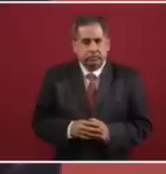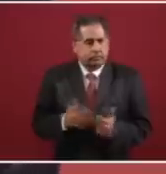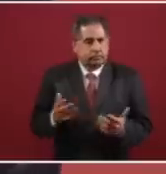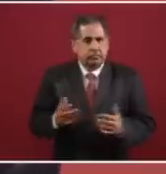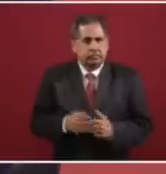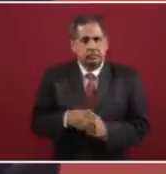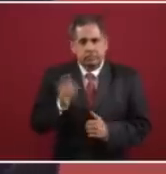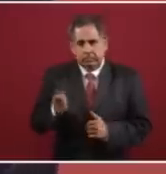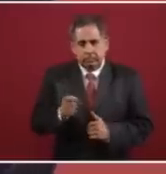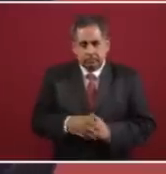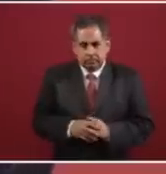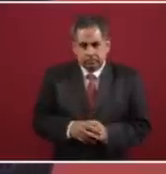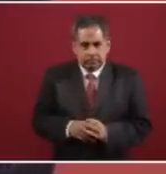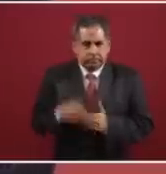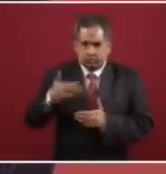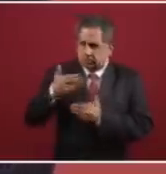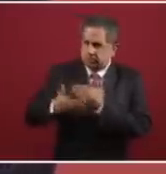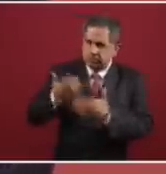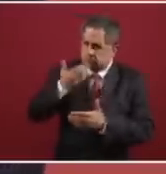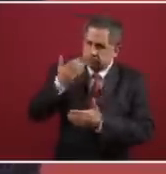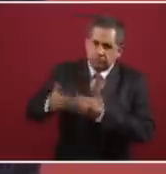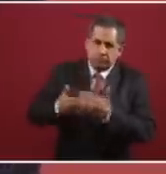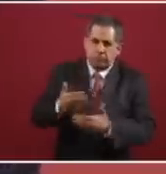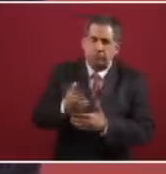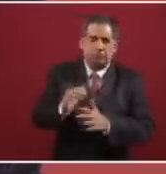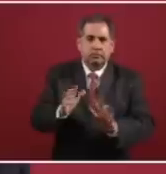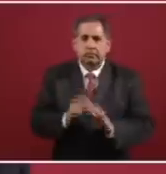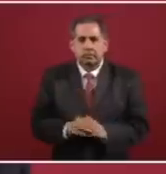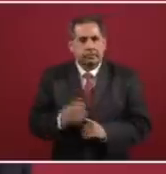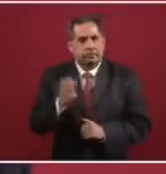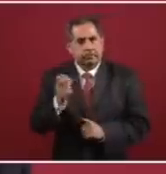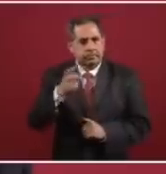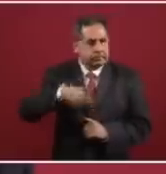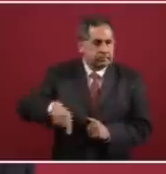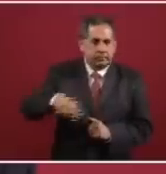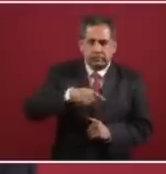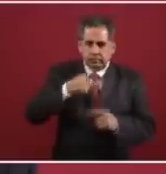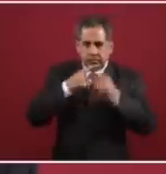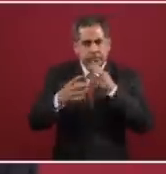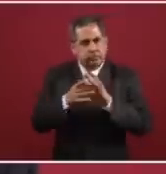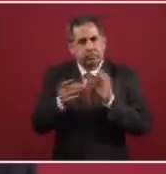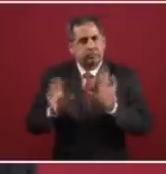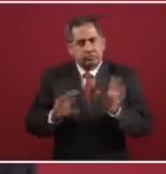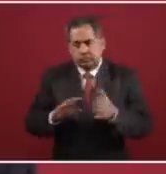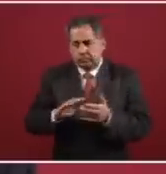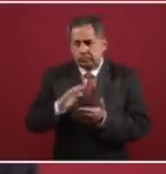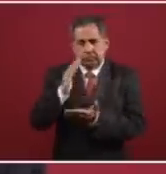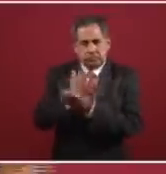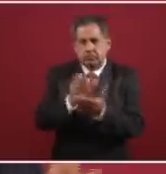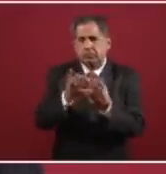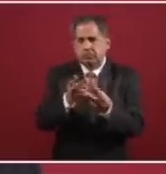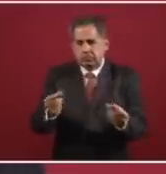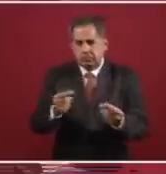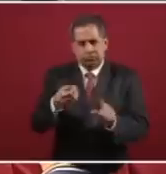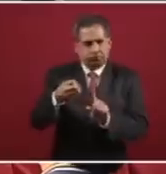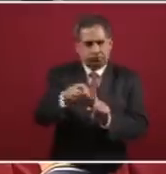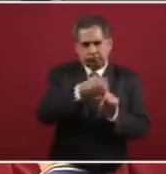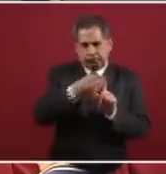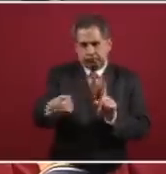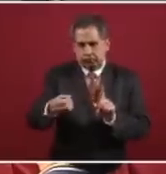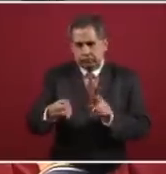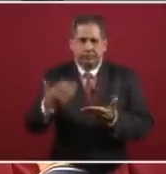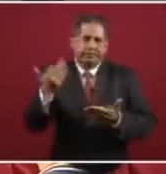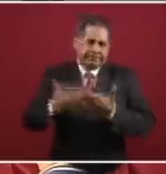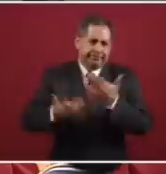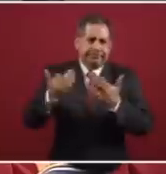era la inercia. Entonces, todo esto tiene que irse resolviendo, poniendo orden. Y